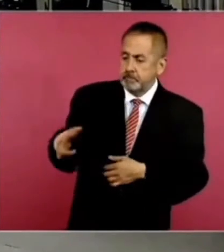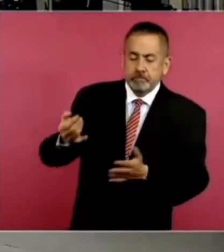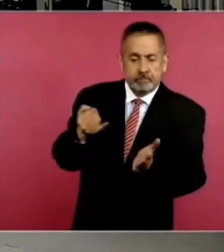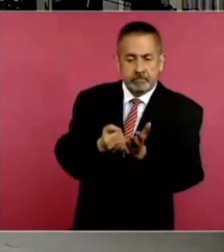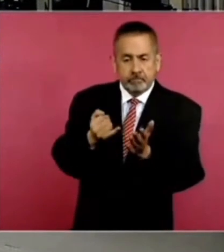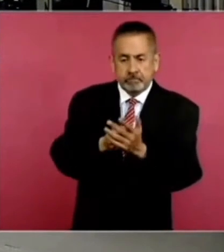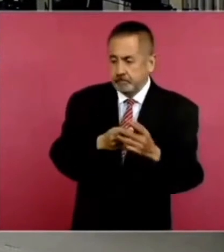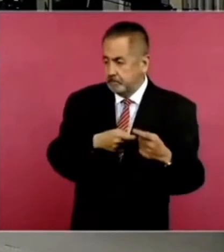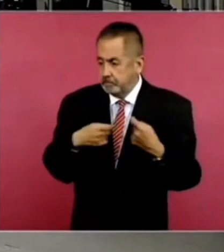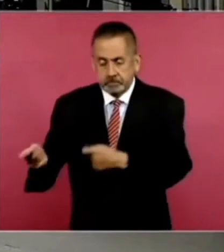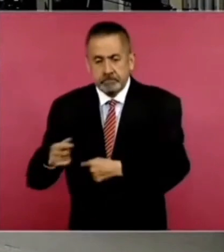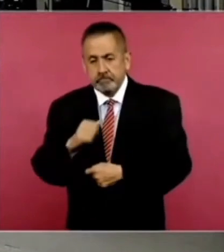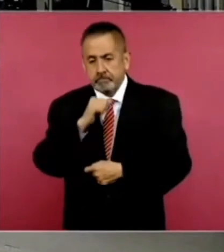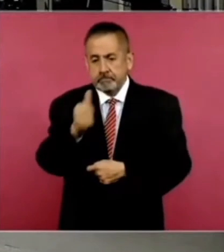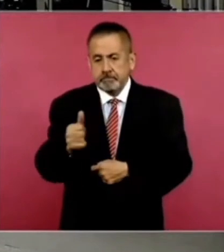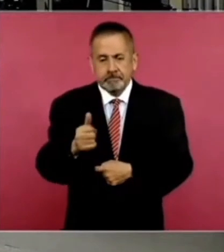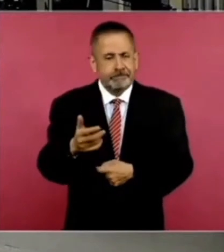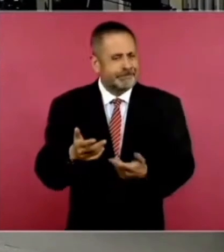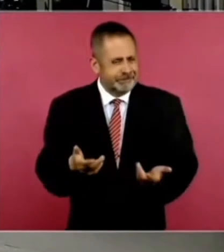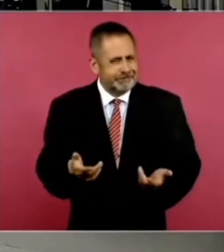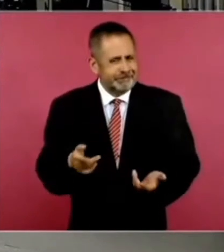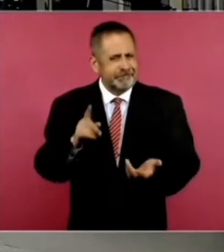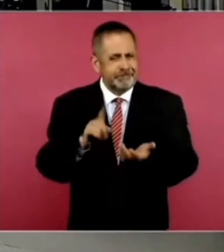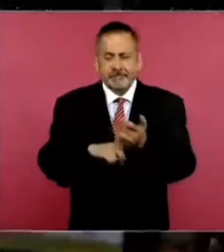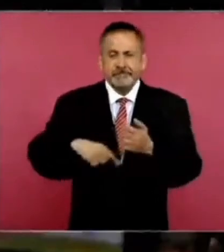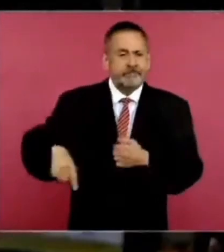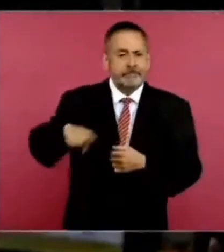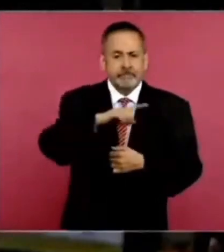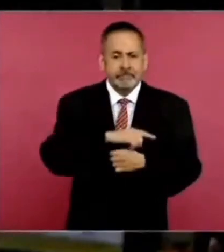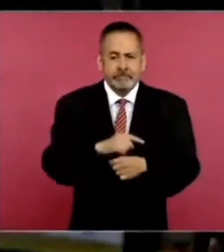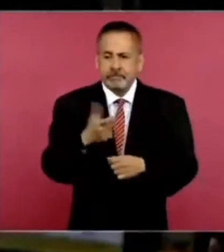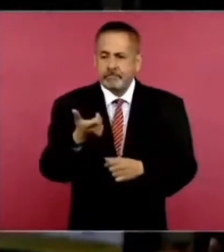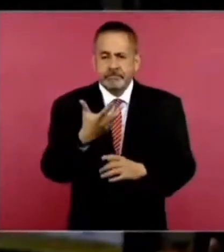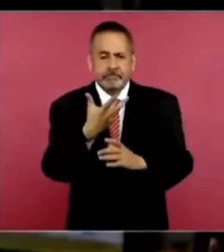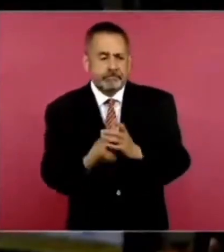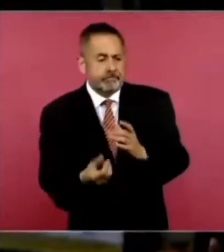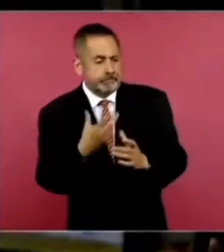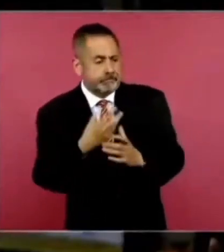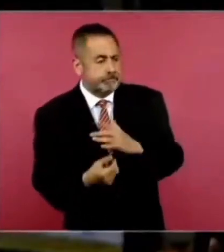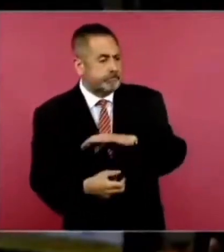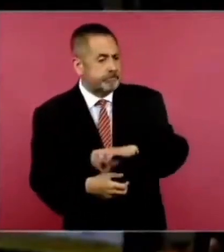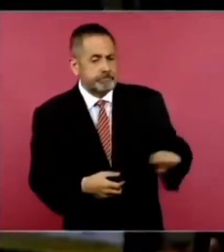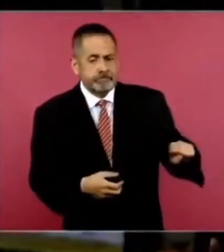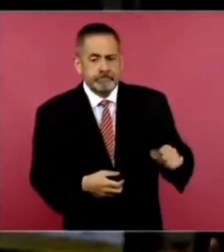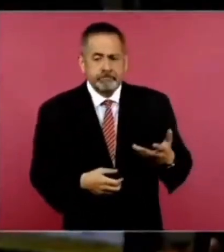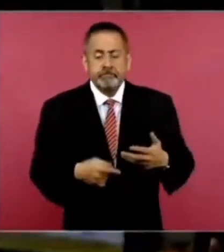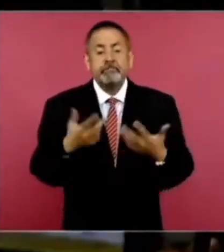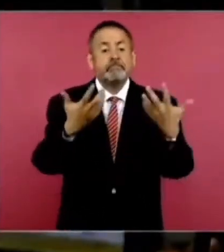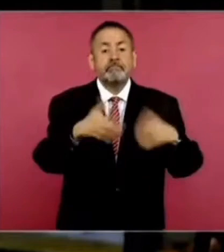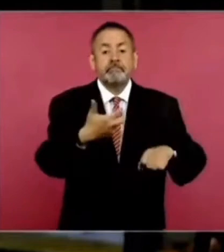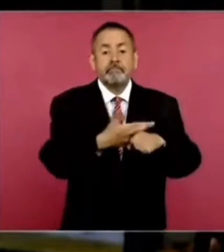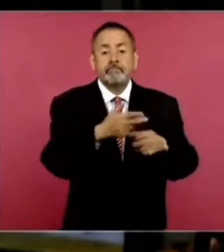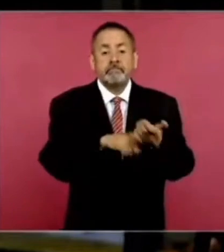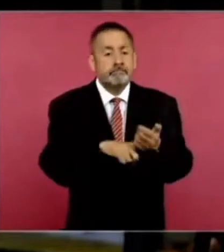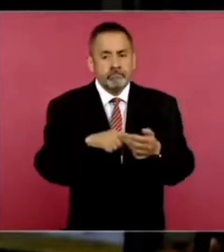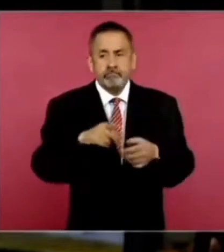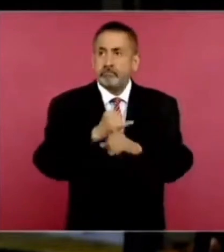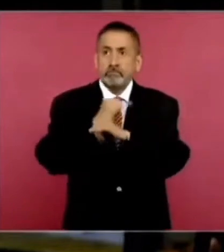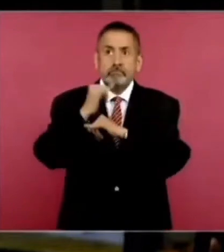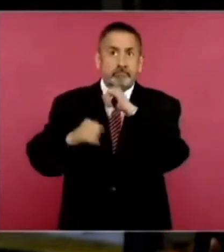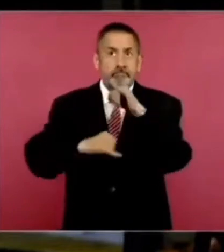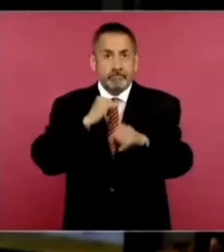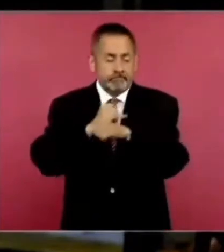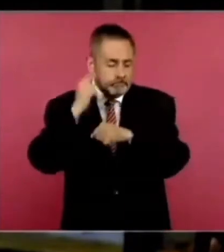correspondientes, provocando lo que llaman especialistas una erosión fiscal. Cabe destacar que estas empresas se encuentran bajo el escrutinio